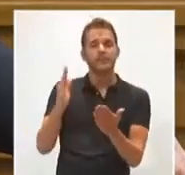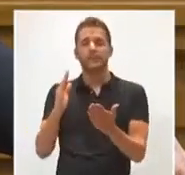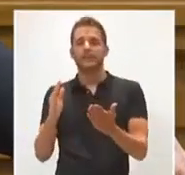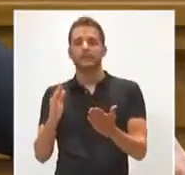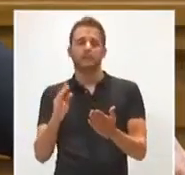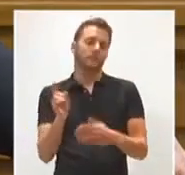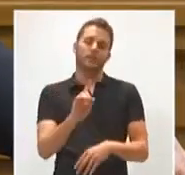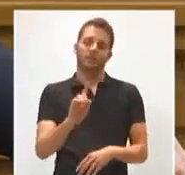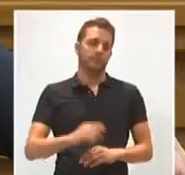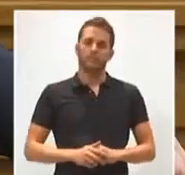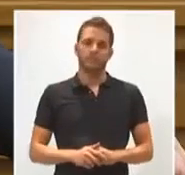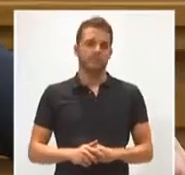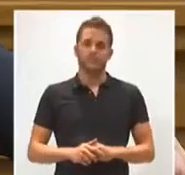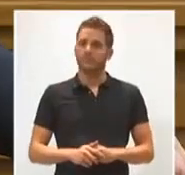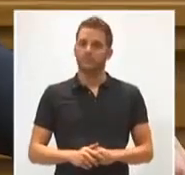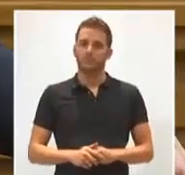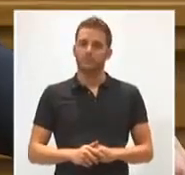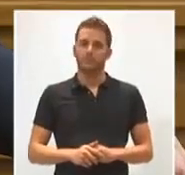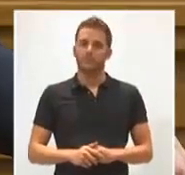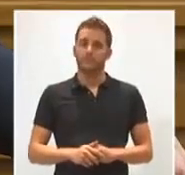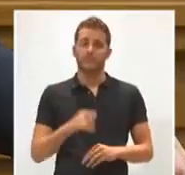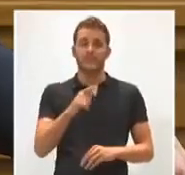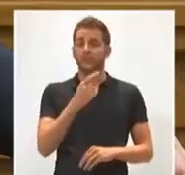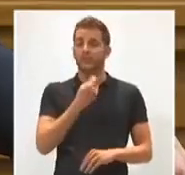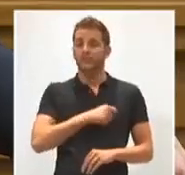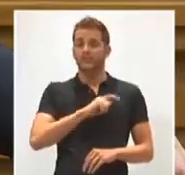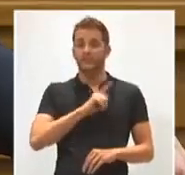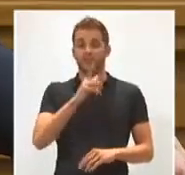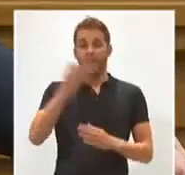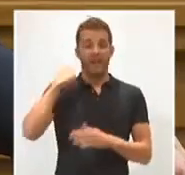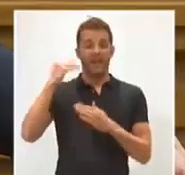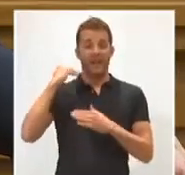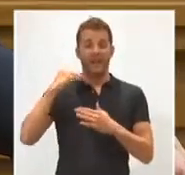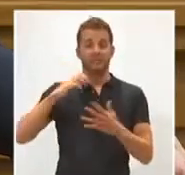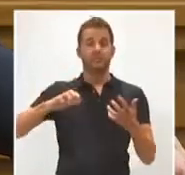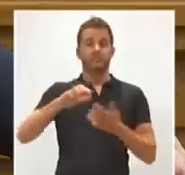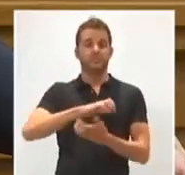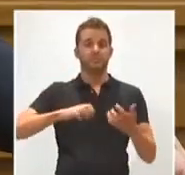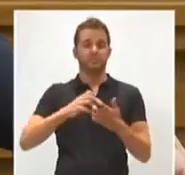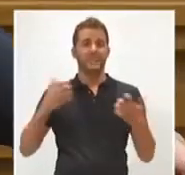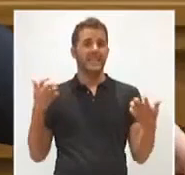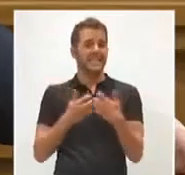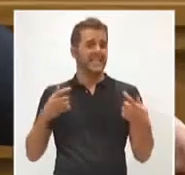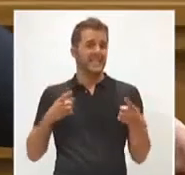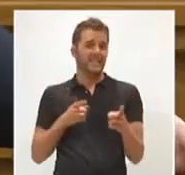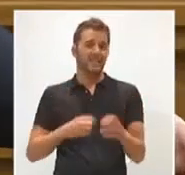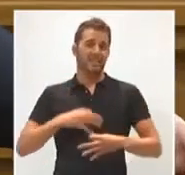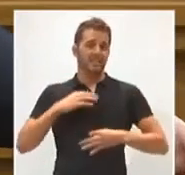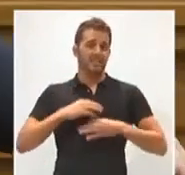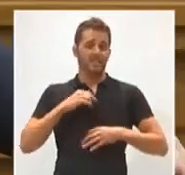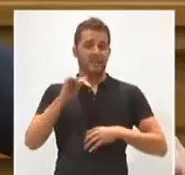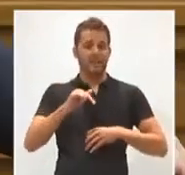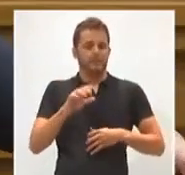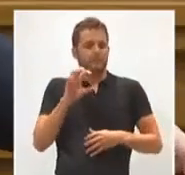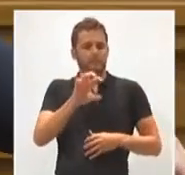país no es así para que fuera si tuvo que venir una guerra civil y es dramático países mucho más plural mucho más